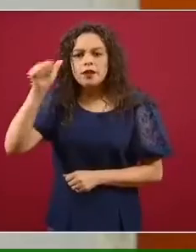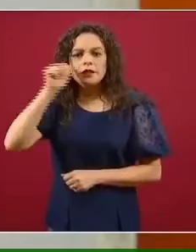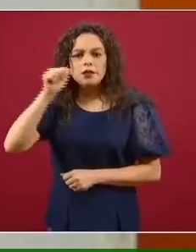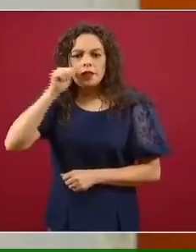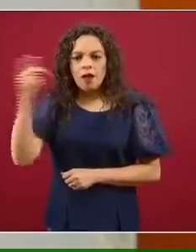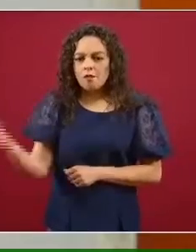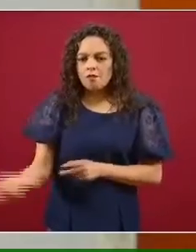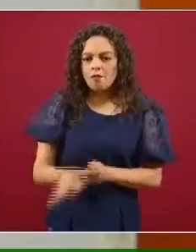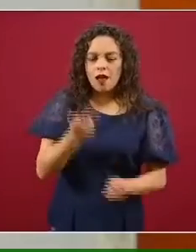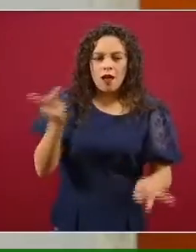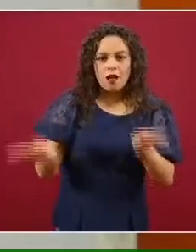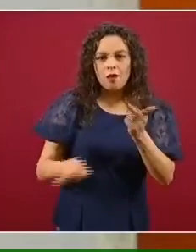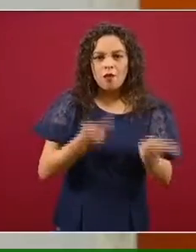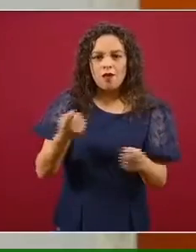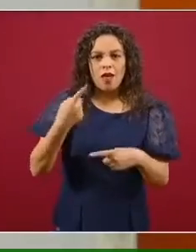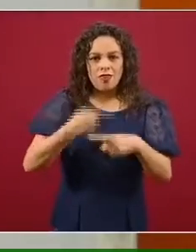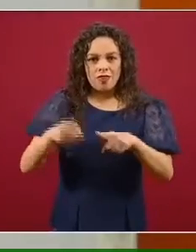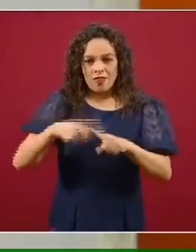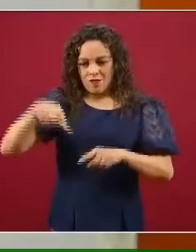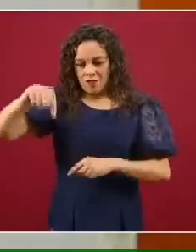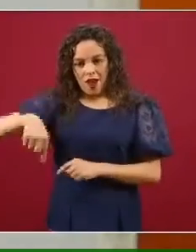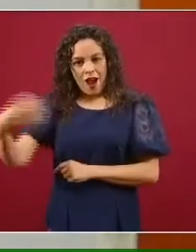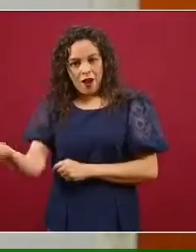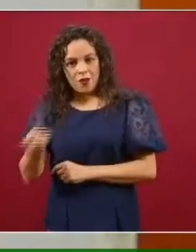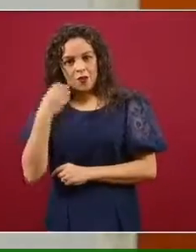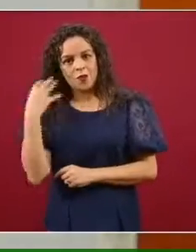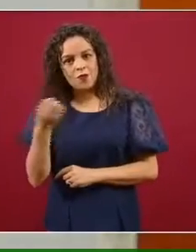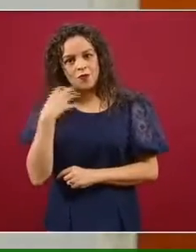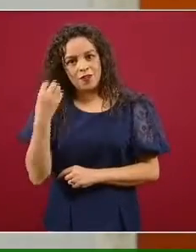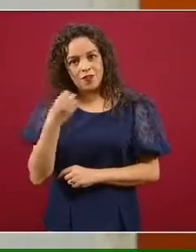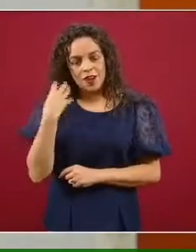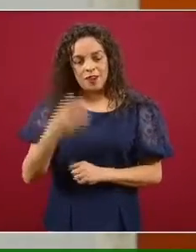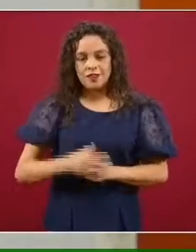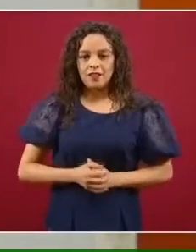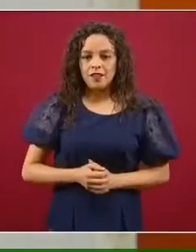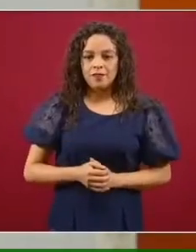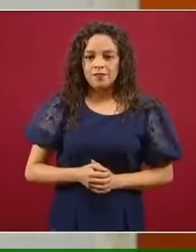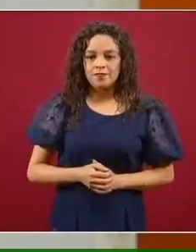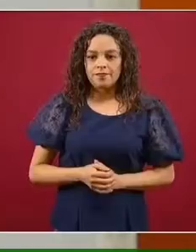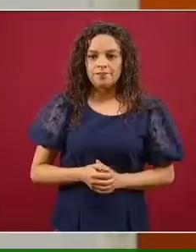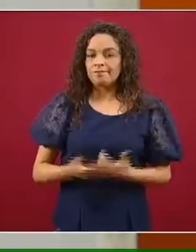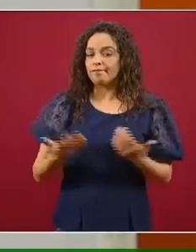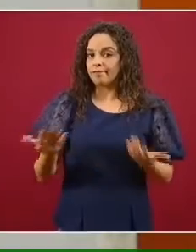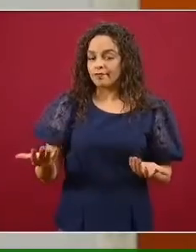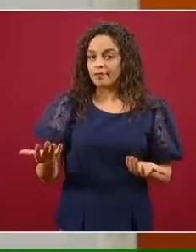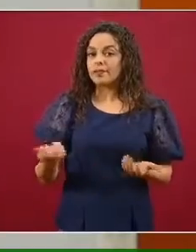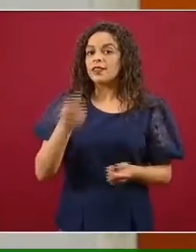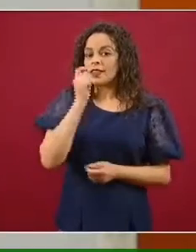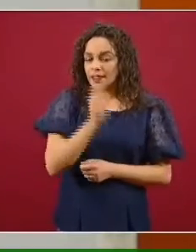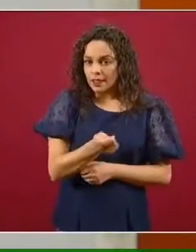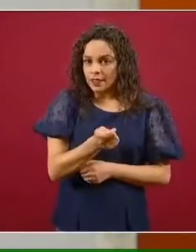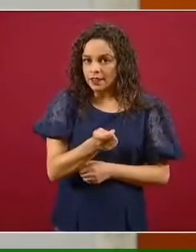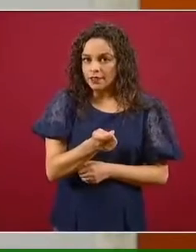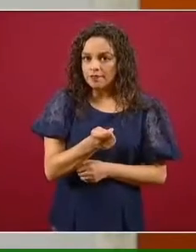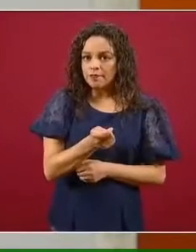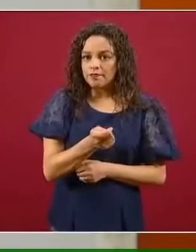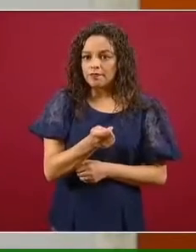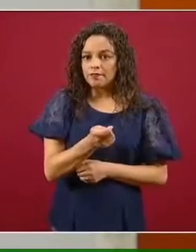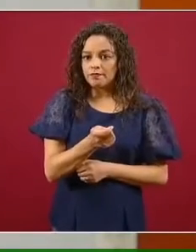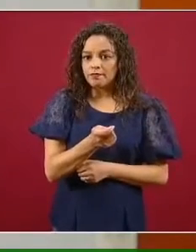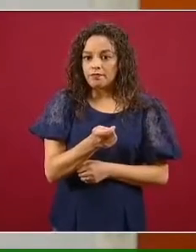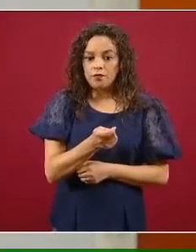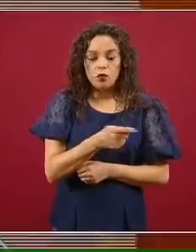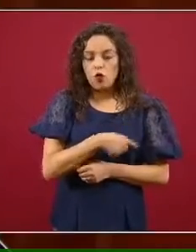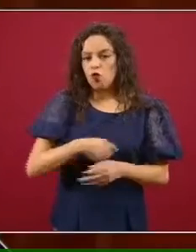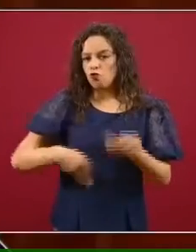preguntado durante las diferentes conferencias de la noche, donde prácticamente sale y es